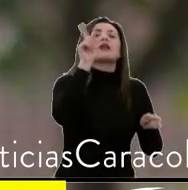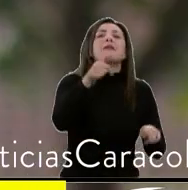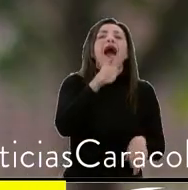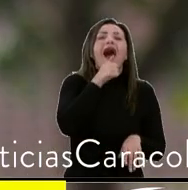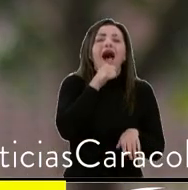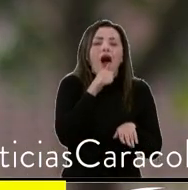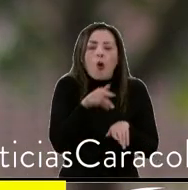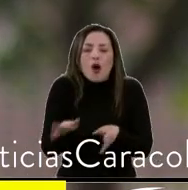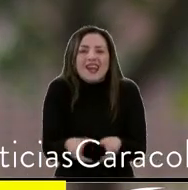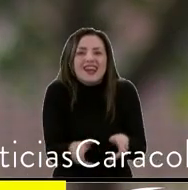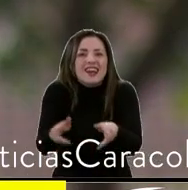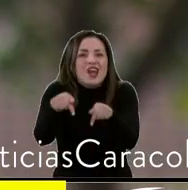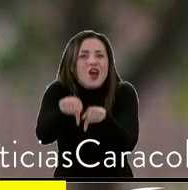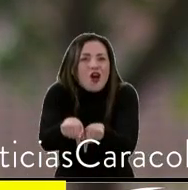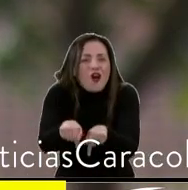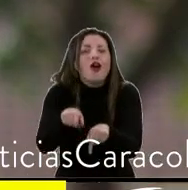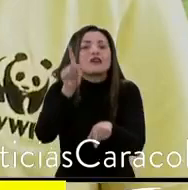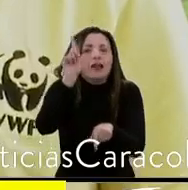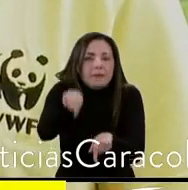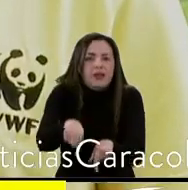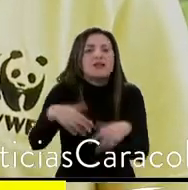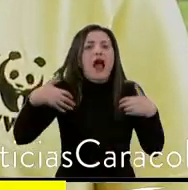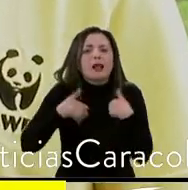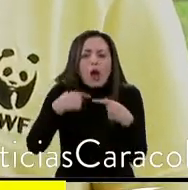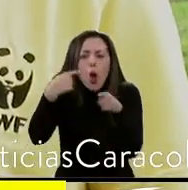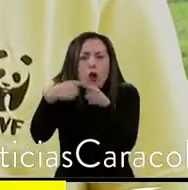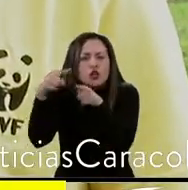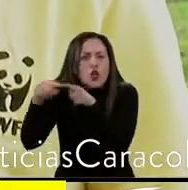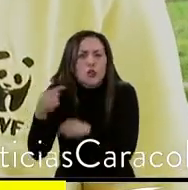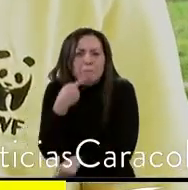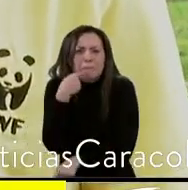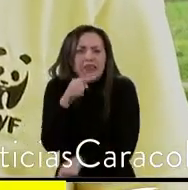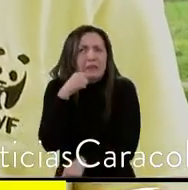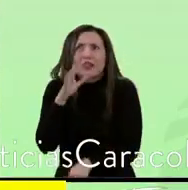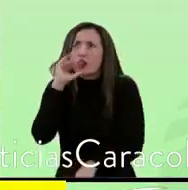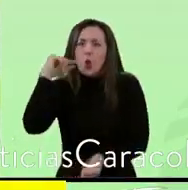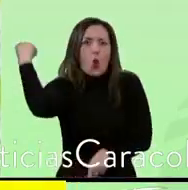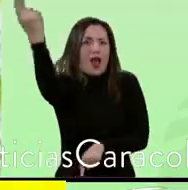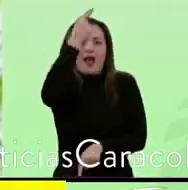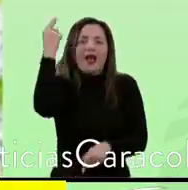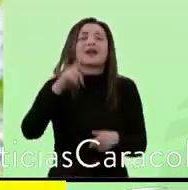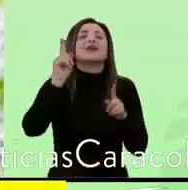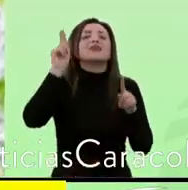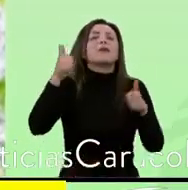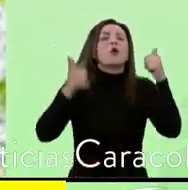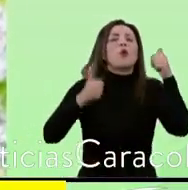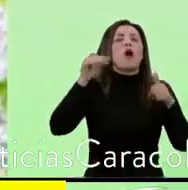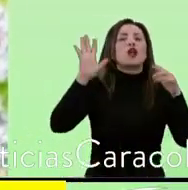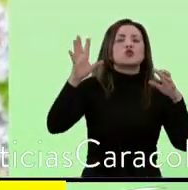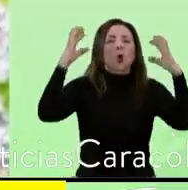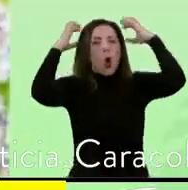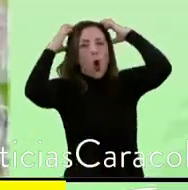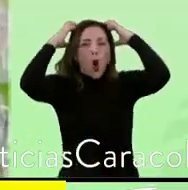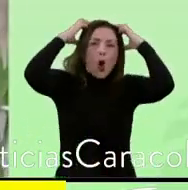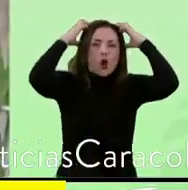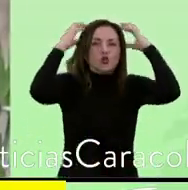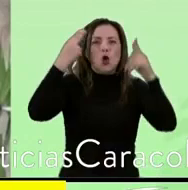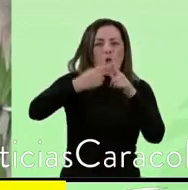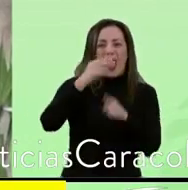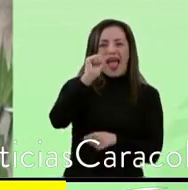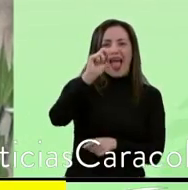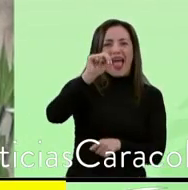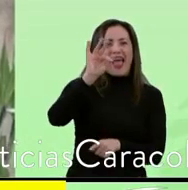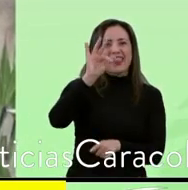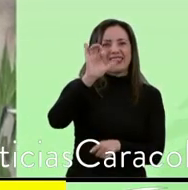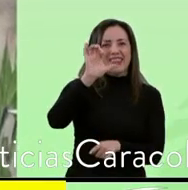del 25% son especies endémicas. Tenemos especies únicas como el oso de anteojos, que es la única especie